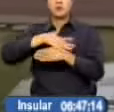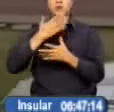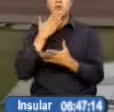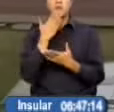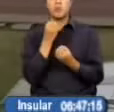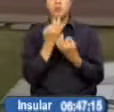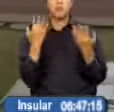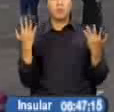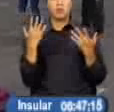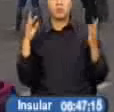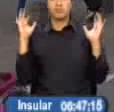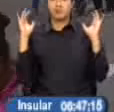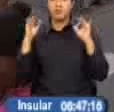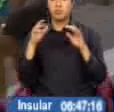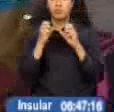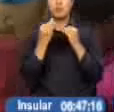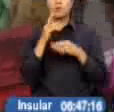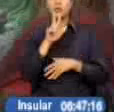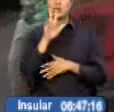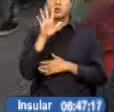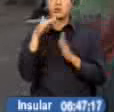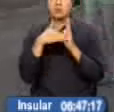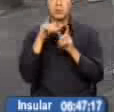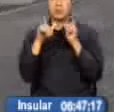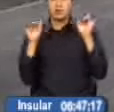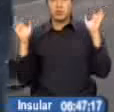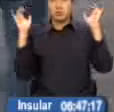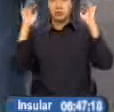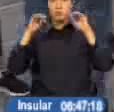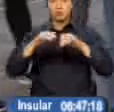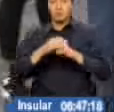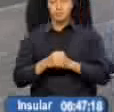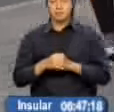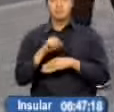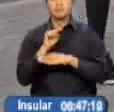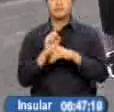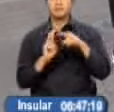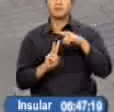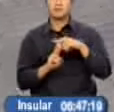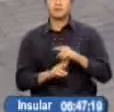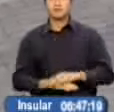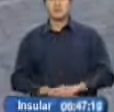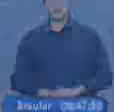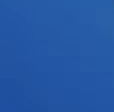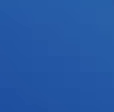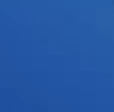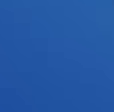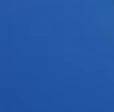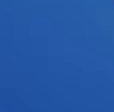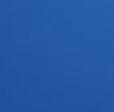contará con un aforo aproximado de 35.000 espectadores olga velasco ecuador-tv